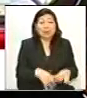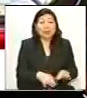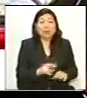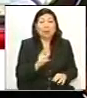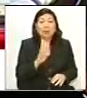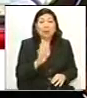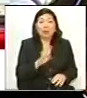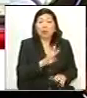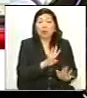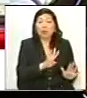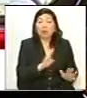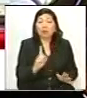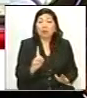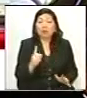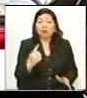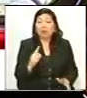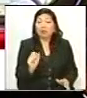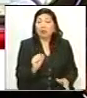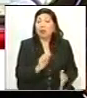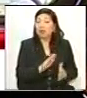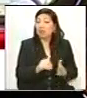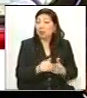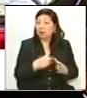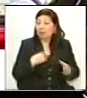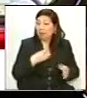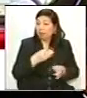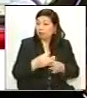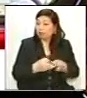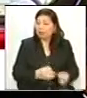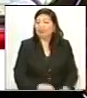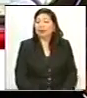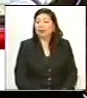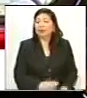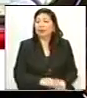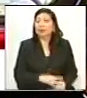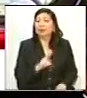24.091 millones de soles. Todo lo que voy a contar a continuación es sobre esos 24.091.